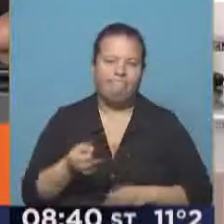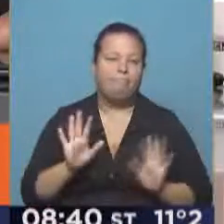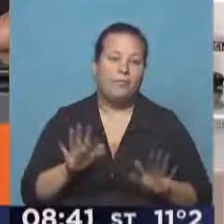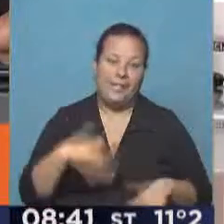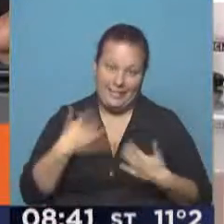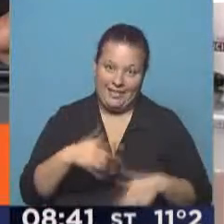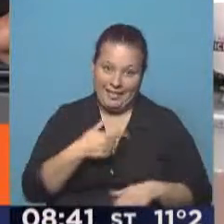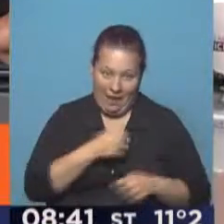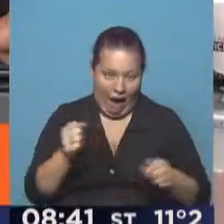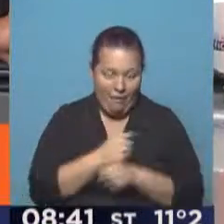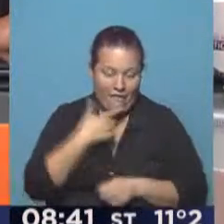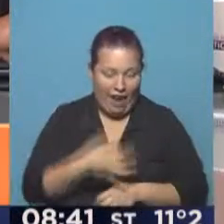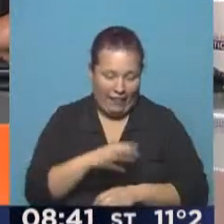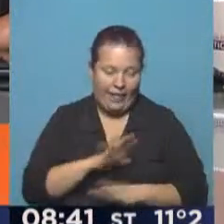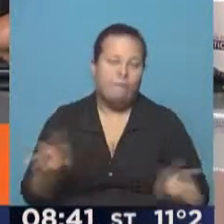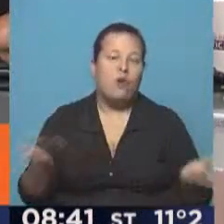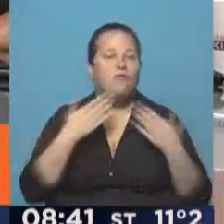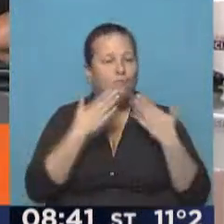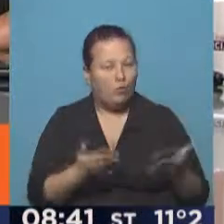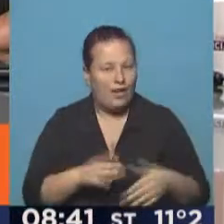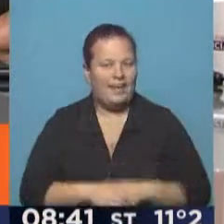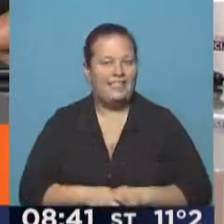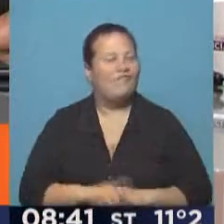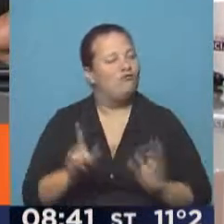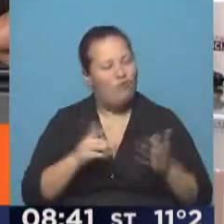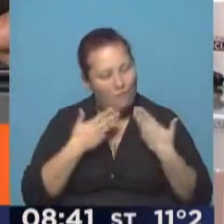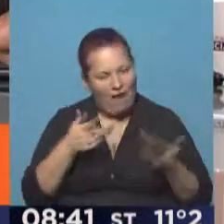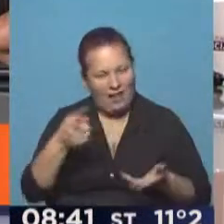Fuerte afirmación, pero muy real. Raúl, muchísimas gracias. No, por nada, gracias por invitarme.